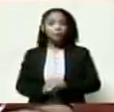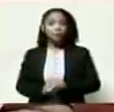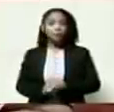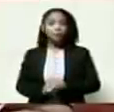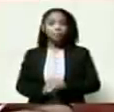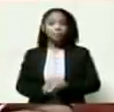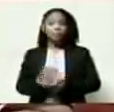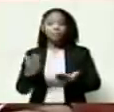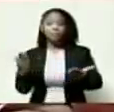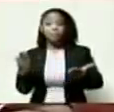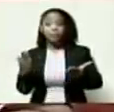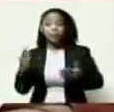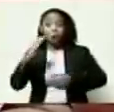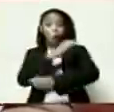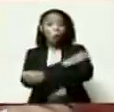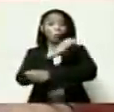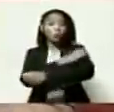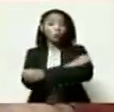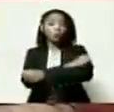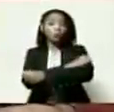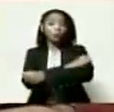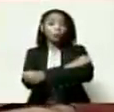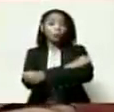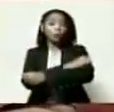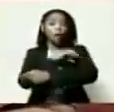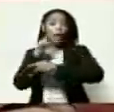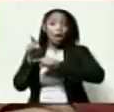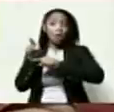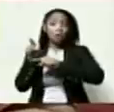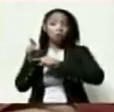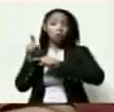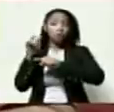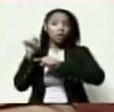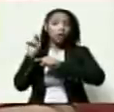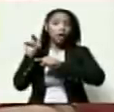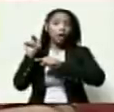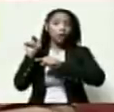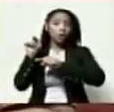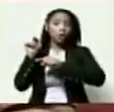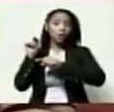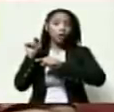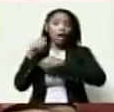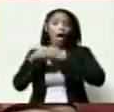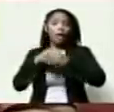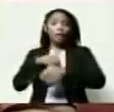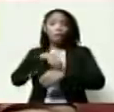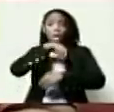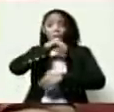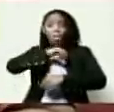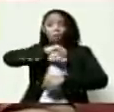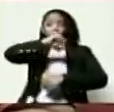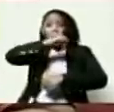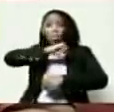Y que a la oposición, ellos están lamiéndose las heridas.